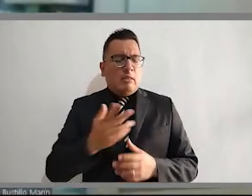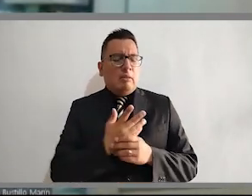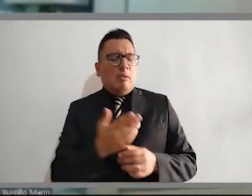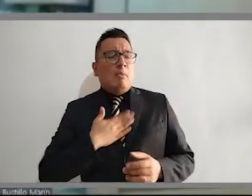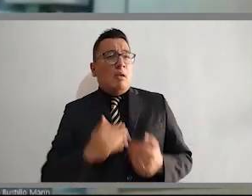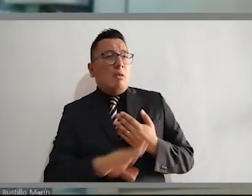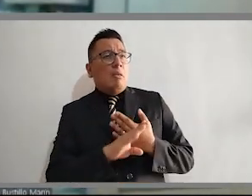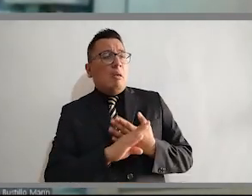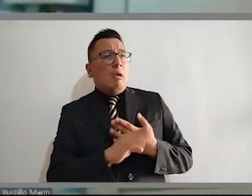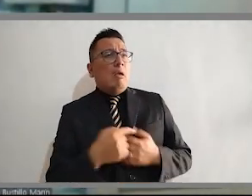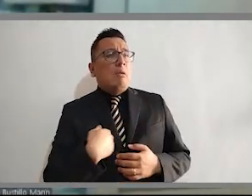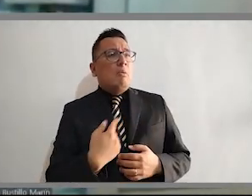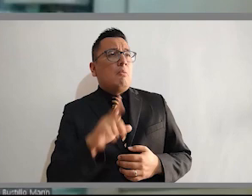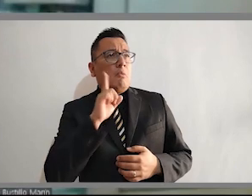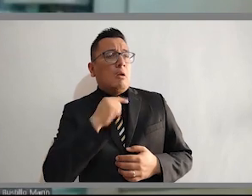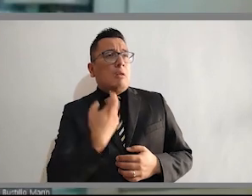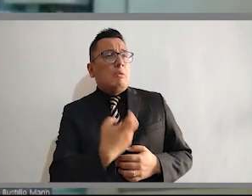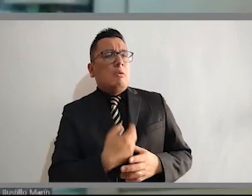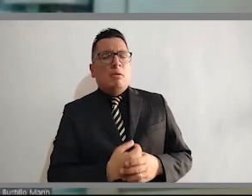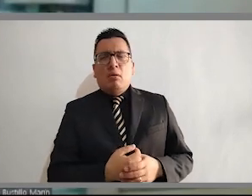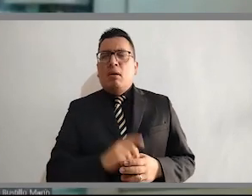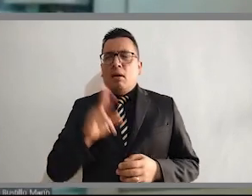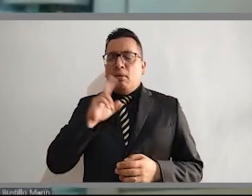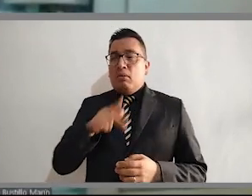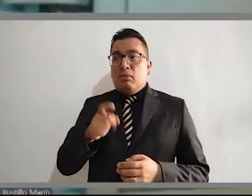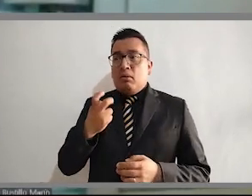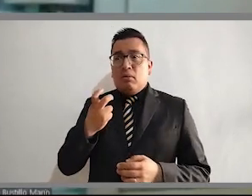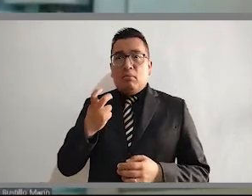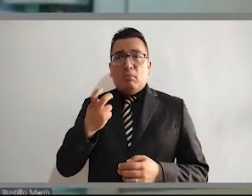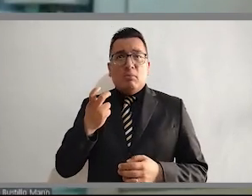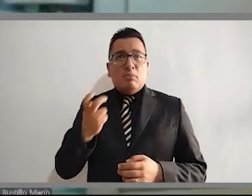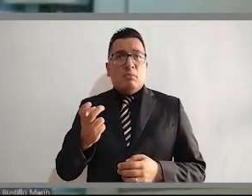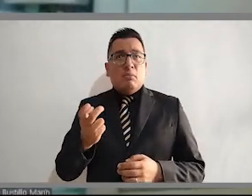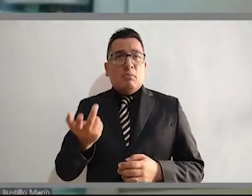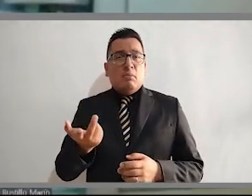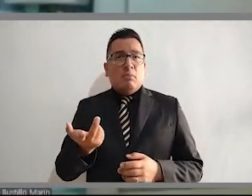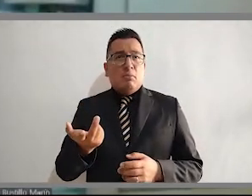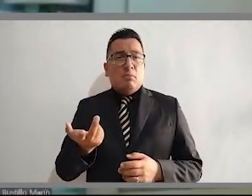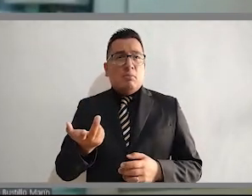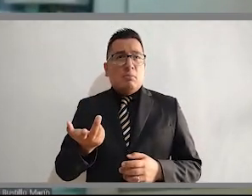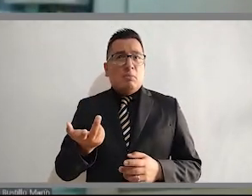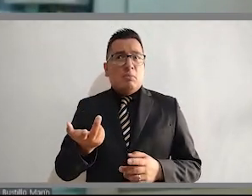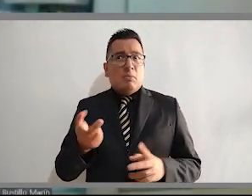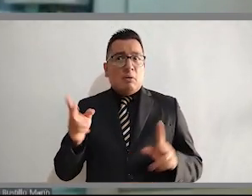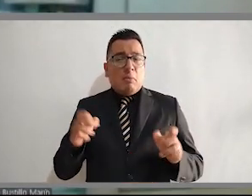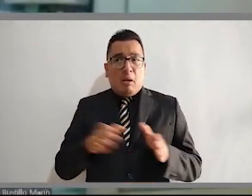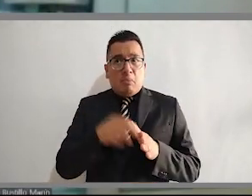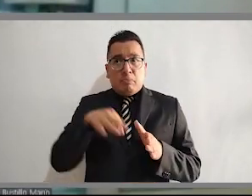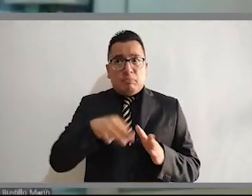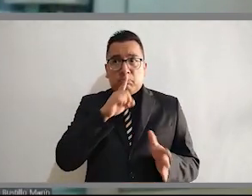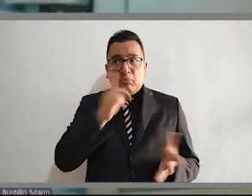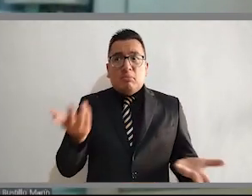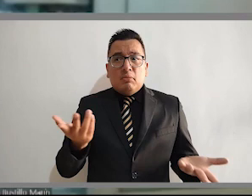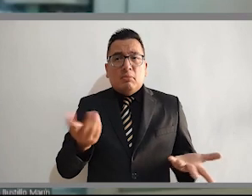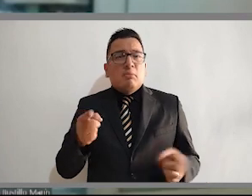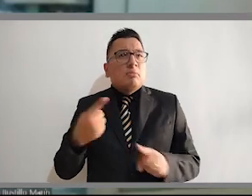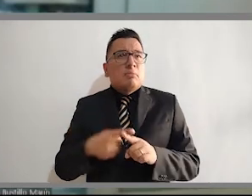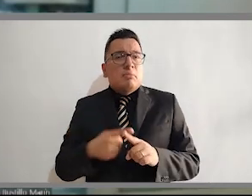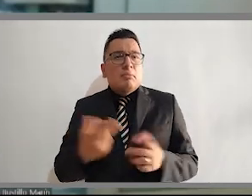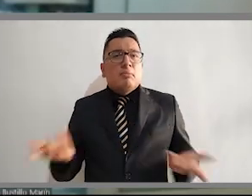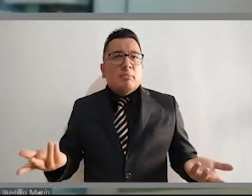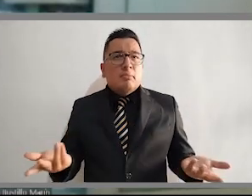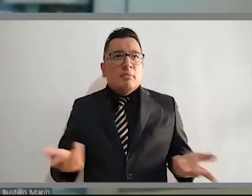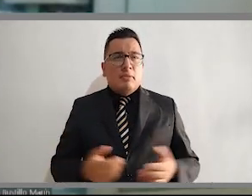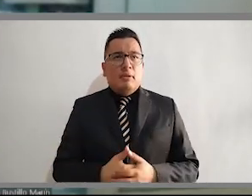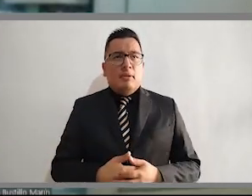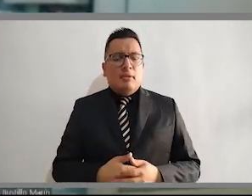violencia política de género contra mí, ¿no? Y el electoral dijo, pues es que no es, pero es que no es caso electoral. ¿Contra quién